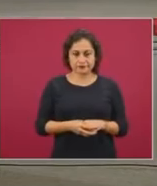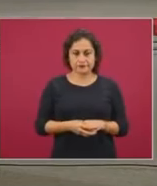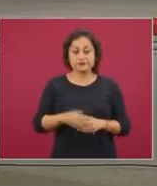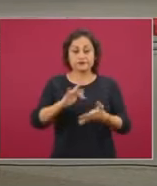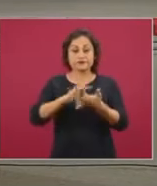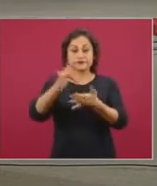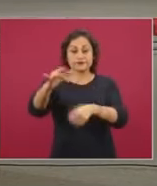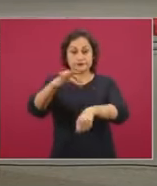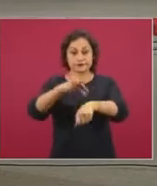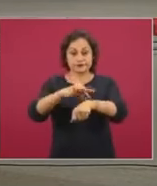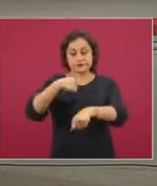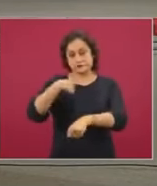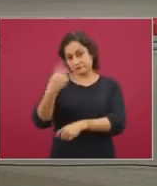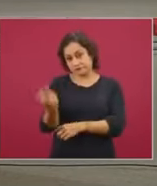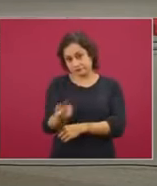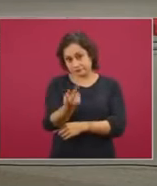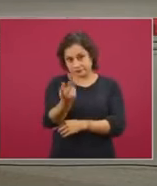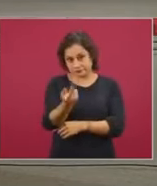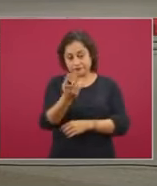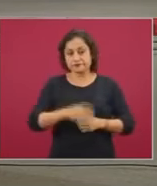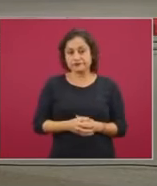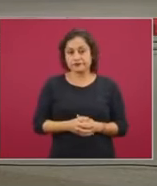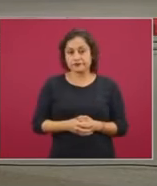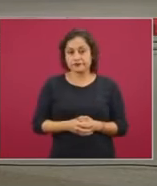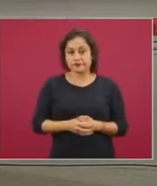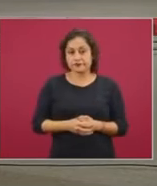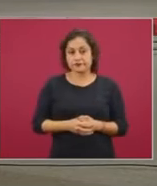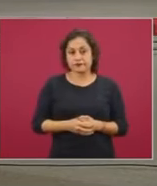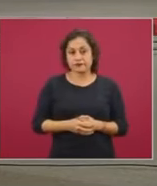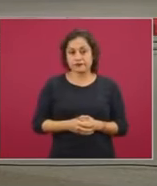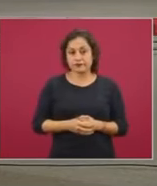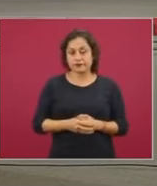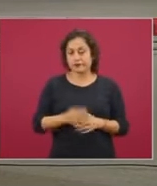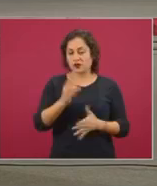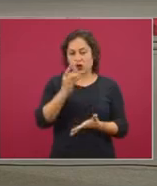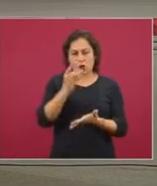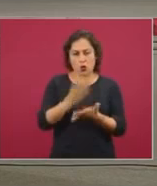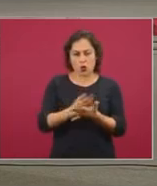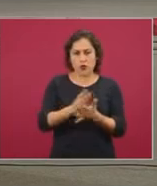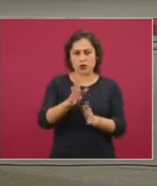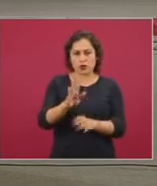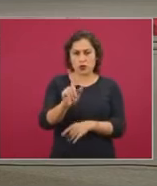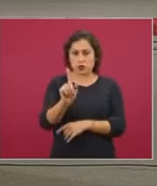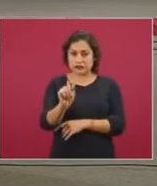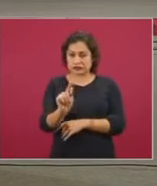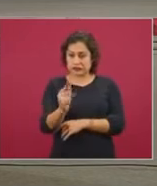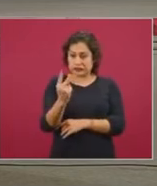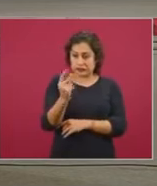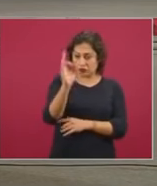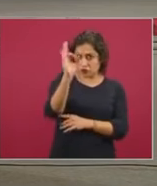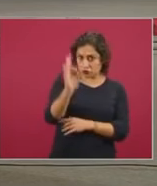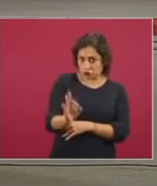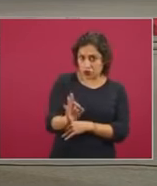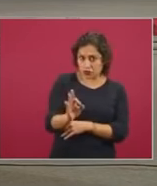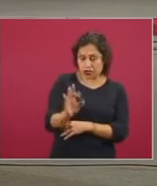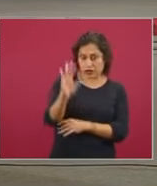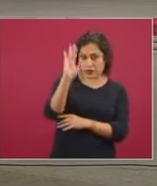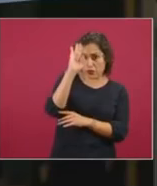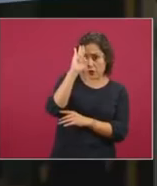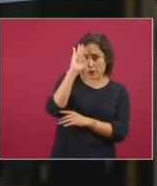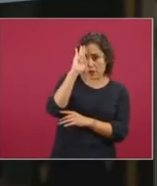Gracias, doctor. Preguntarle, en este 72, nada más para precisar, en ese 72% de